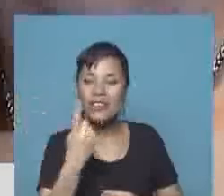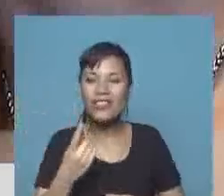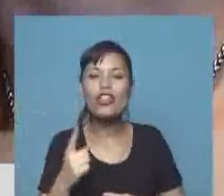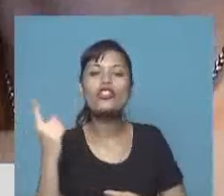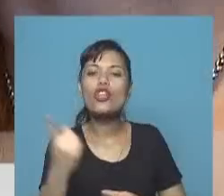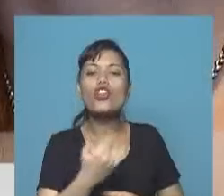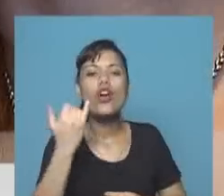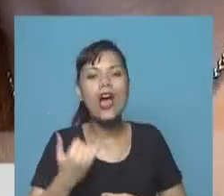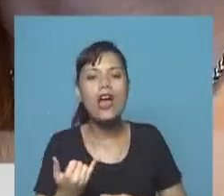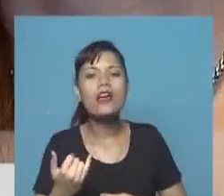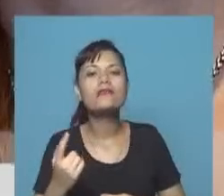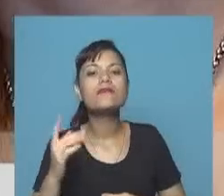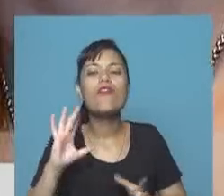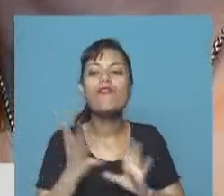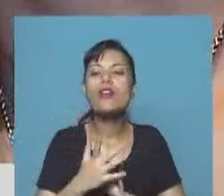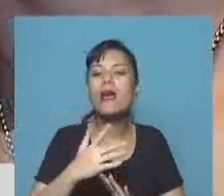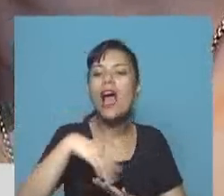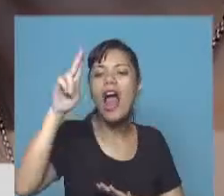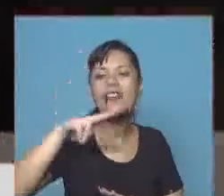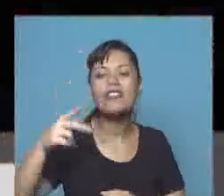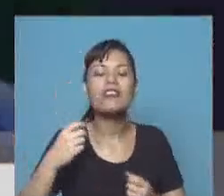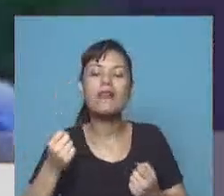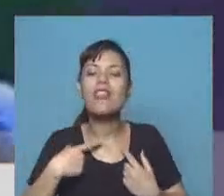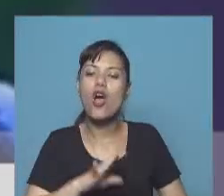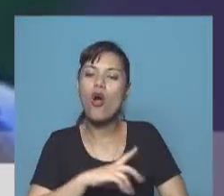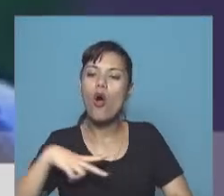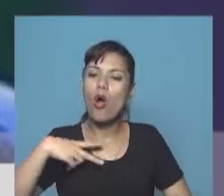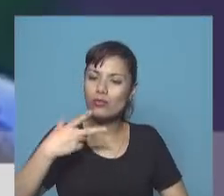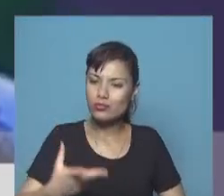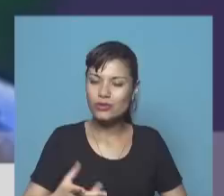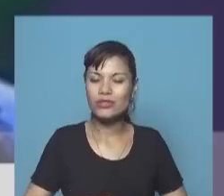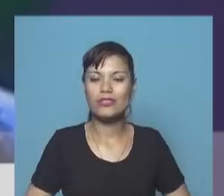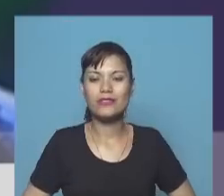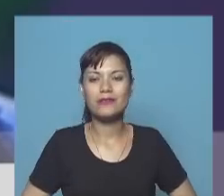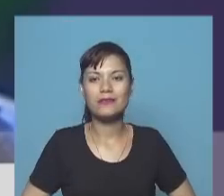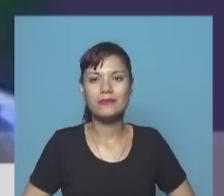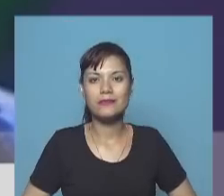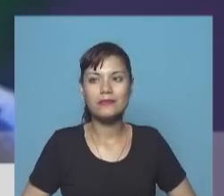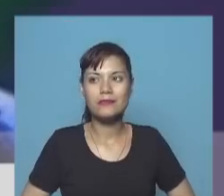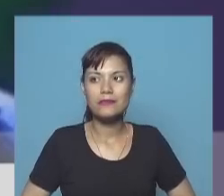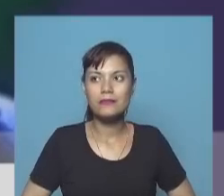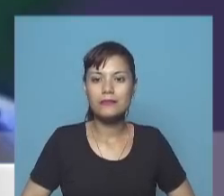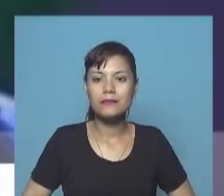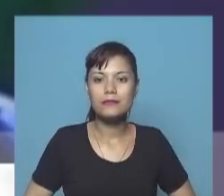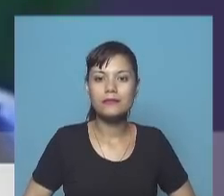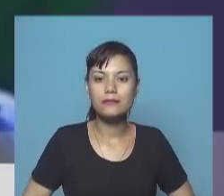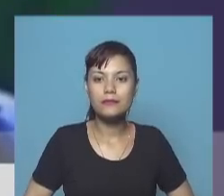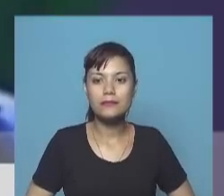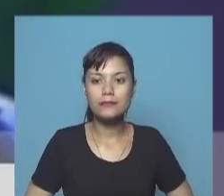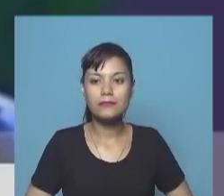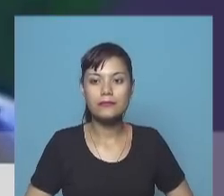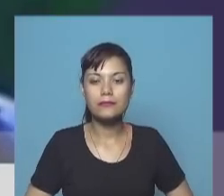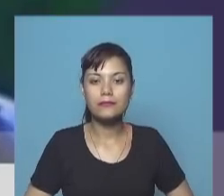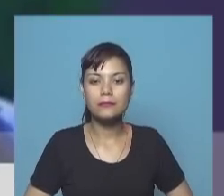que todos tienen vetas artísticas, que eso es lo que me enorgullece. Te vi que llorabas, te vi